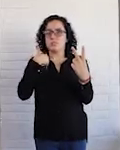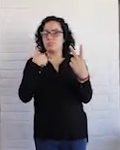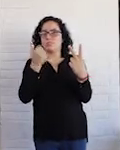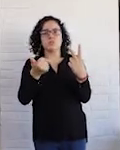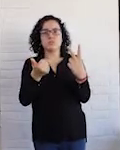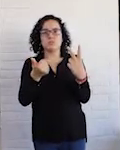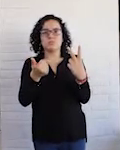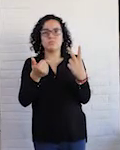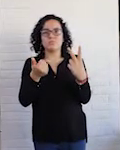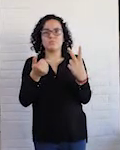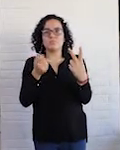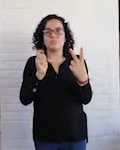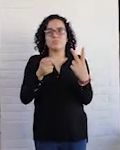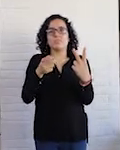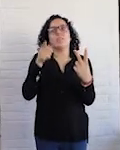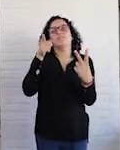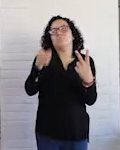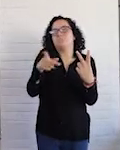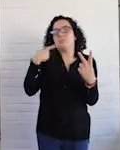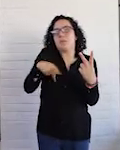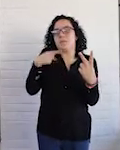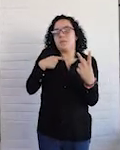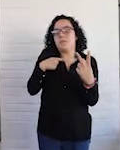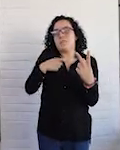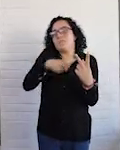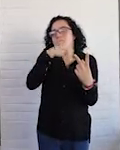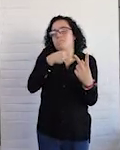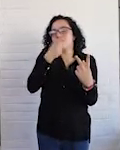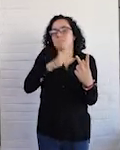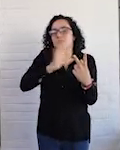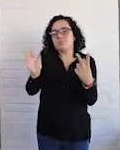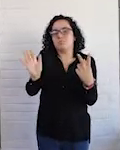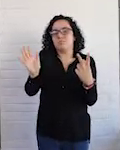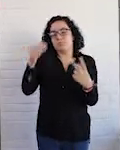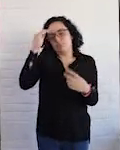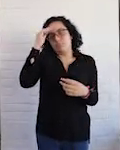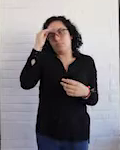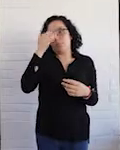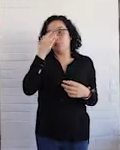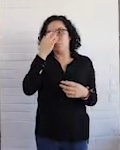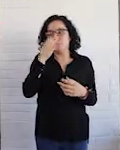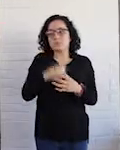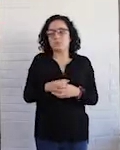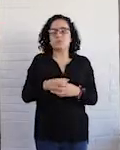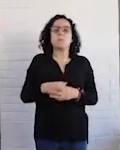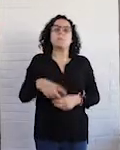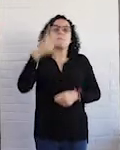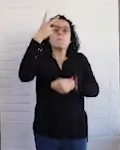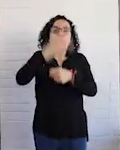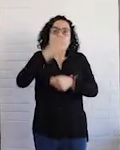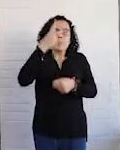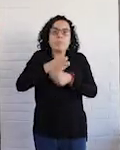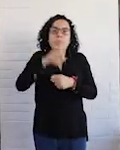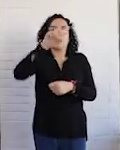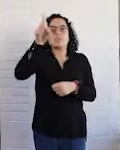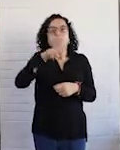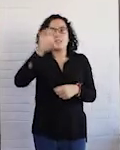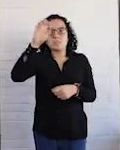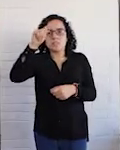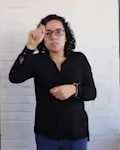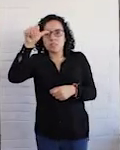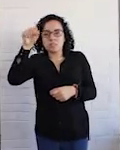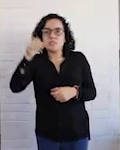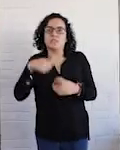diciendo es, soy un anciano. Eso es lo que creo. La segunda son los Zetas. Los Zetas que están